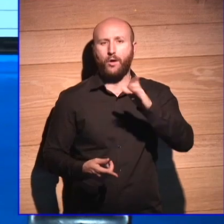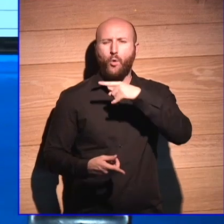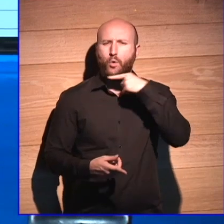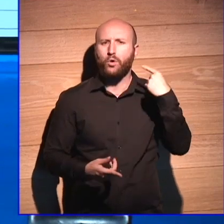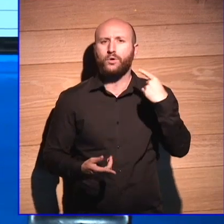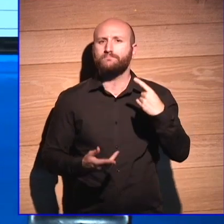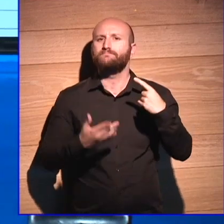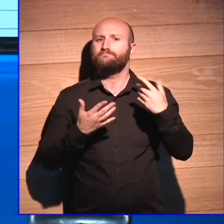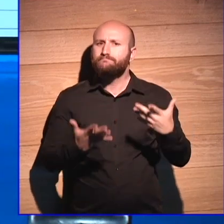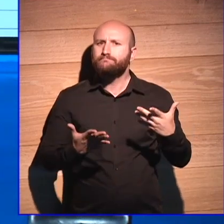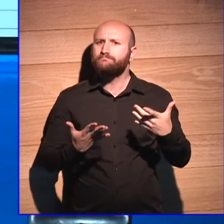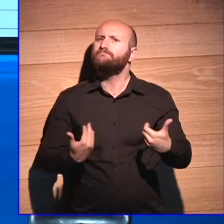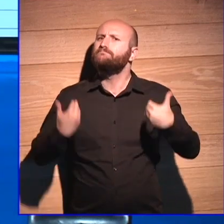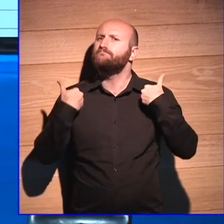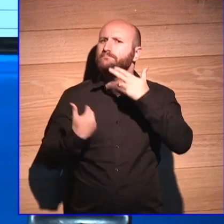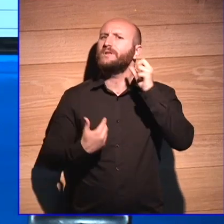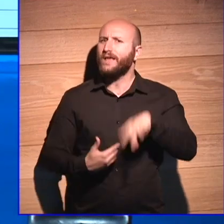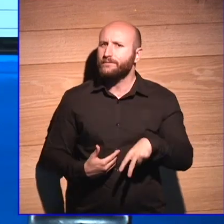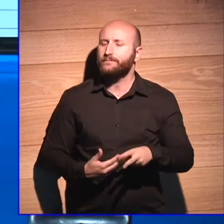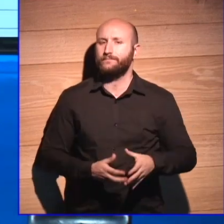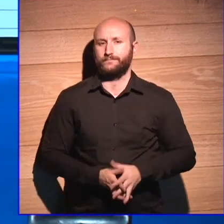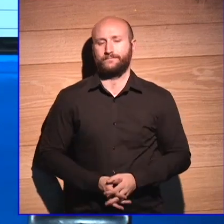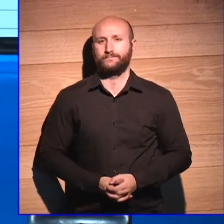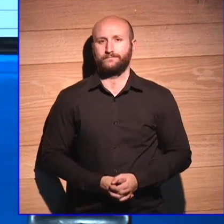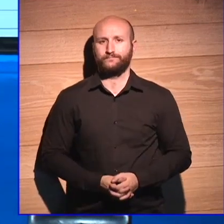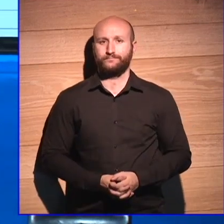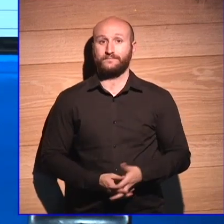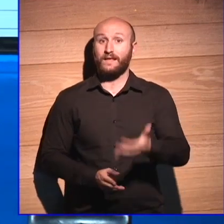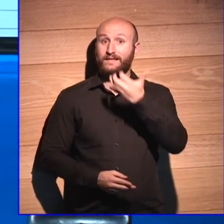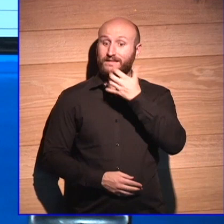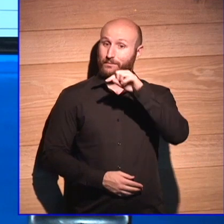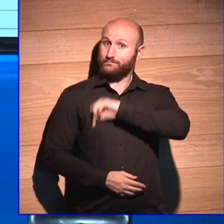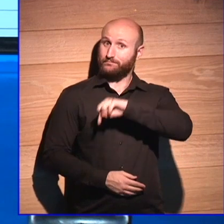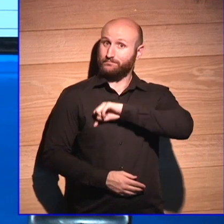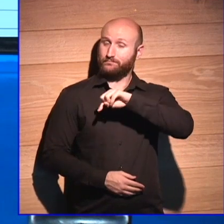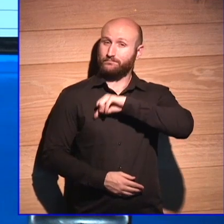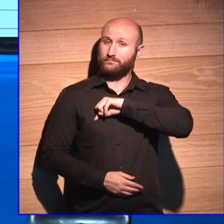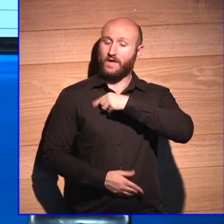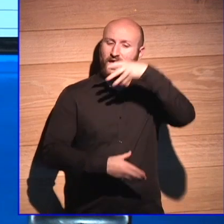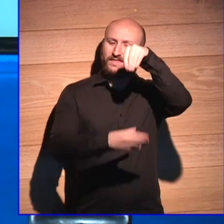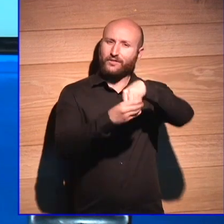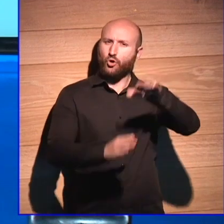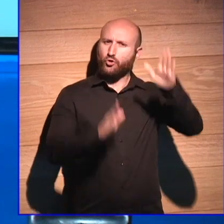pues quién es responsable. Y si la moralidad se puede codificar dentro de los robots.